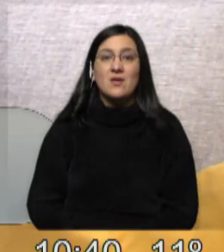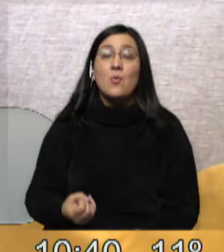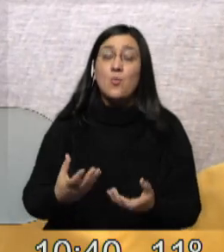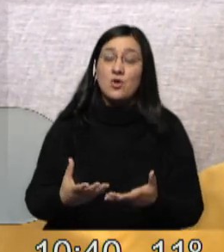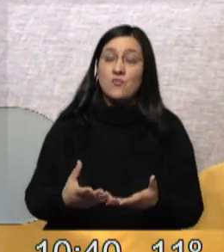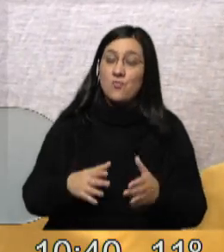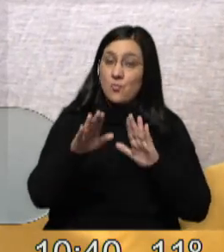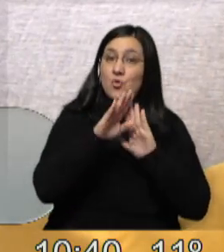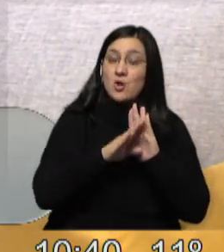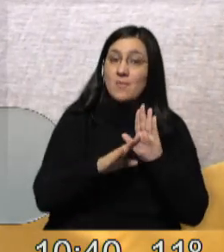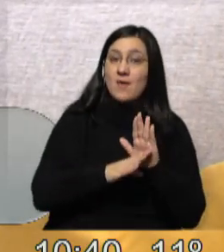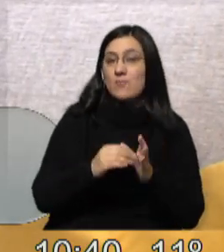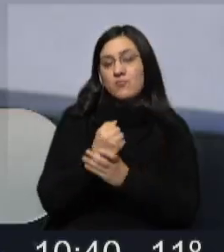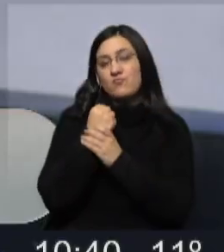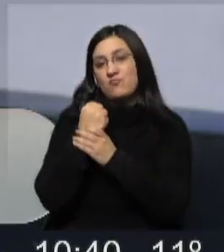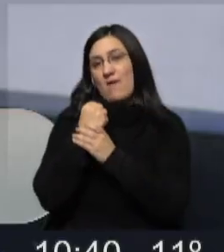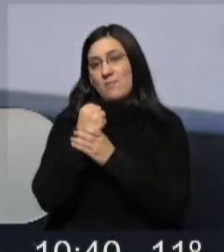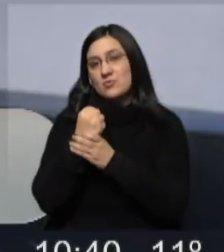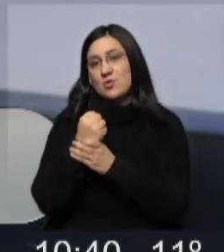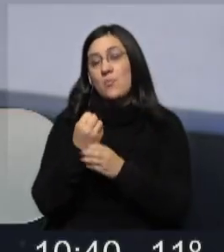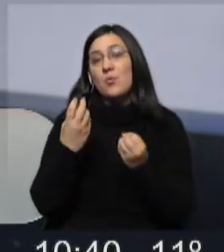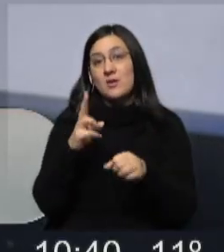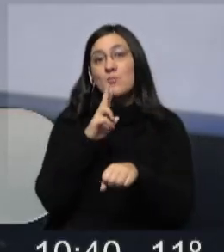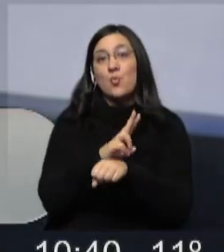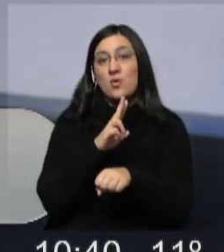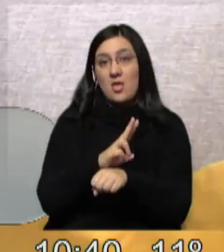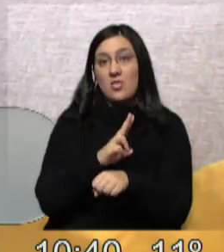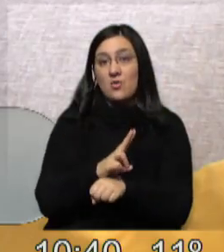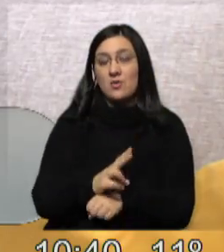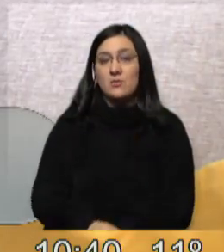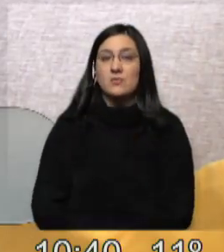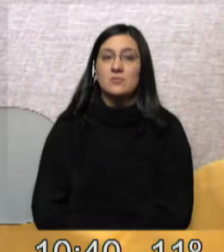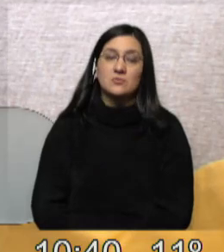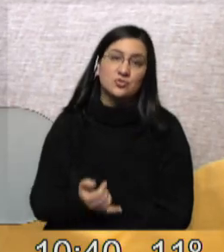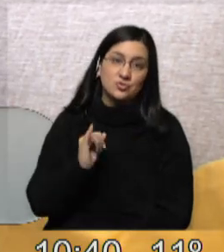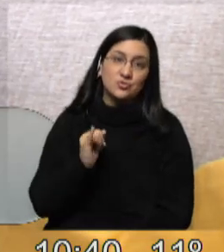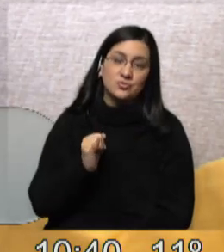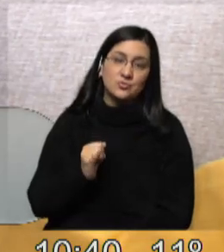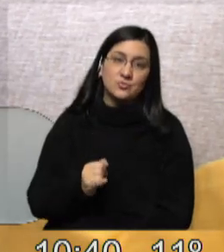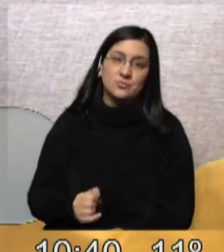muy popular con... Lo que pasa es que era cuidado. Por sí, lo que cuidado, sí, sí, sí. Era muy cuidado. Claro, sí.